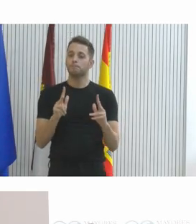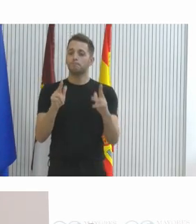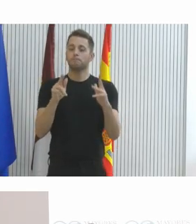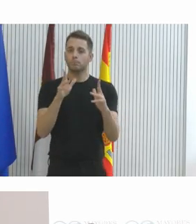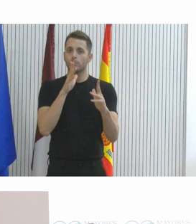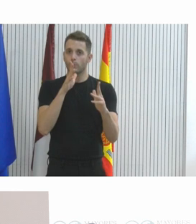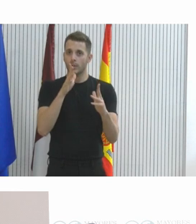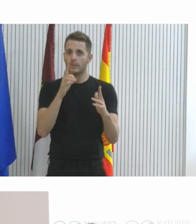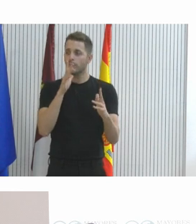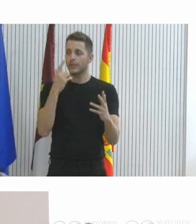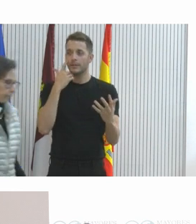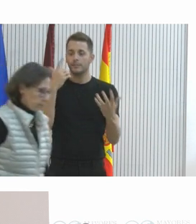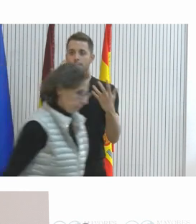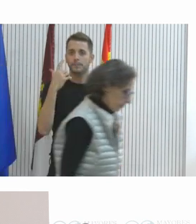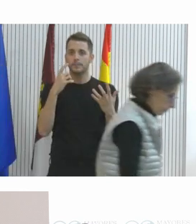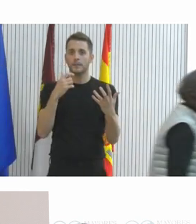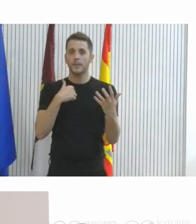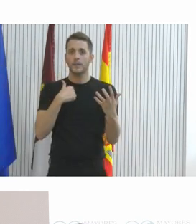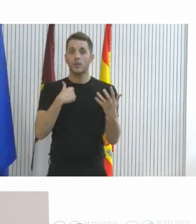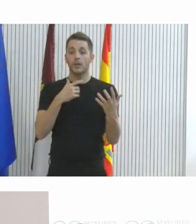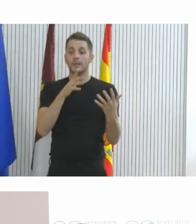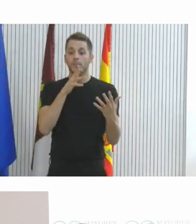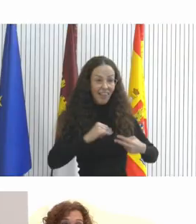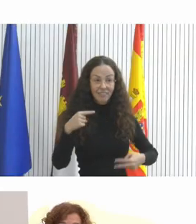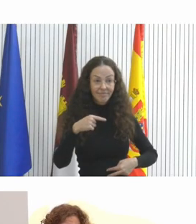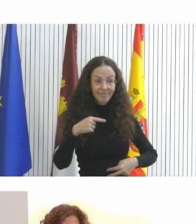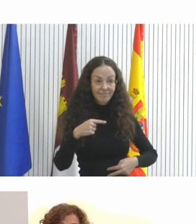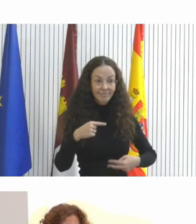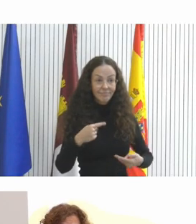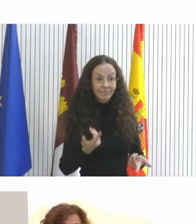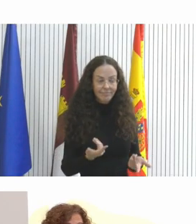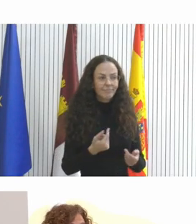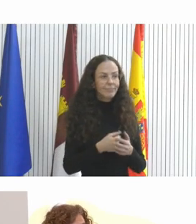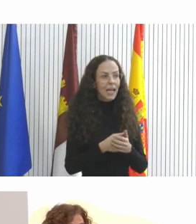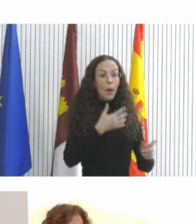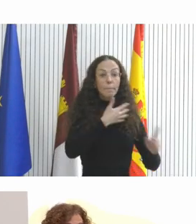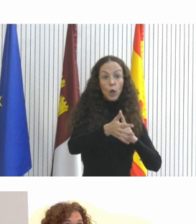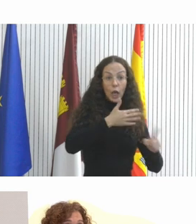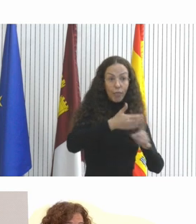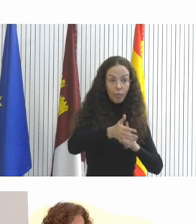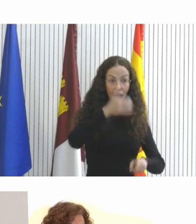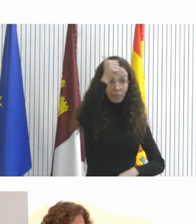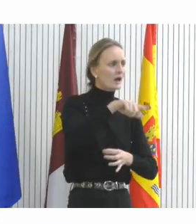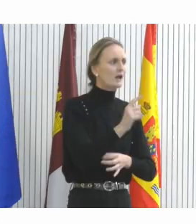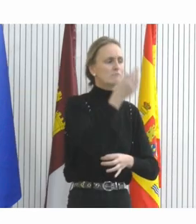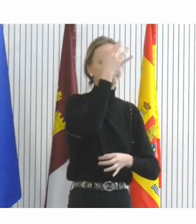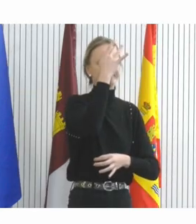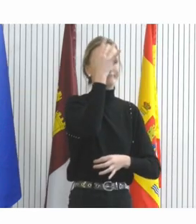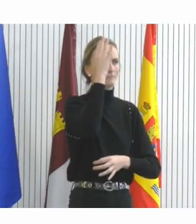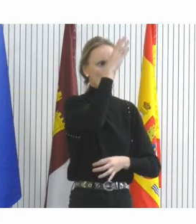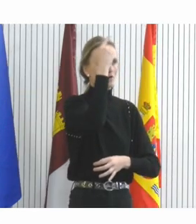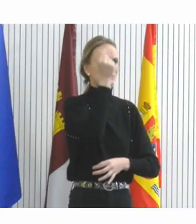que el maltrato no tiene por qué ser un hecho repetido la violencia de género no tiene edad los